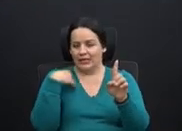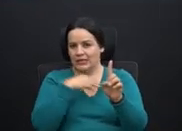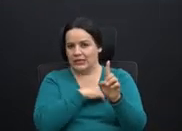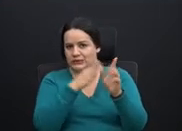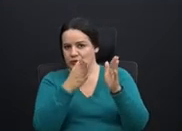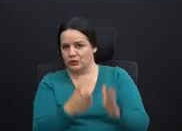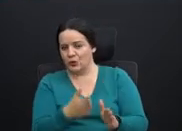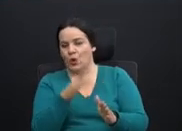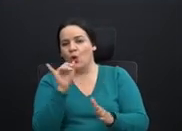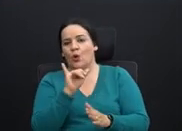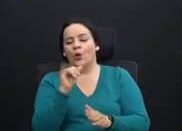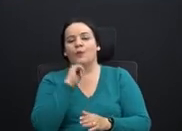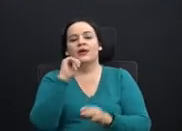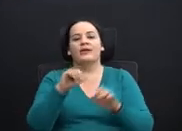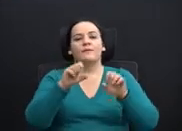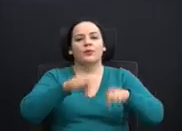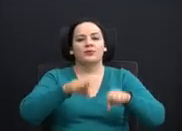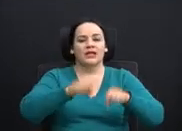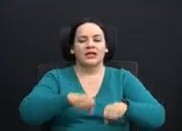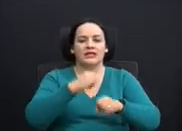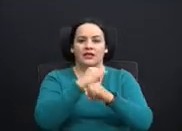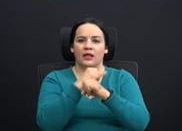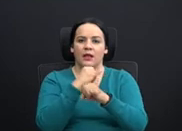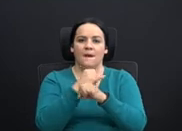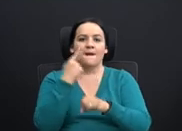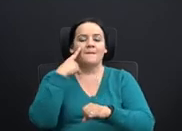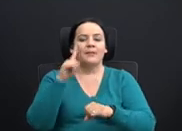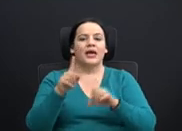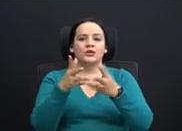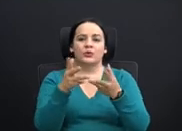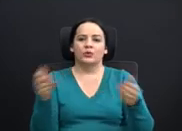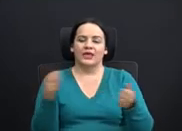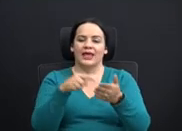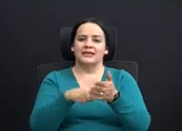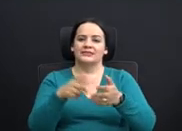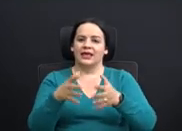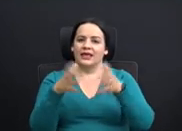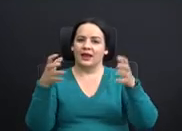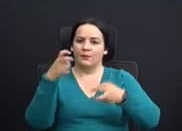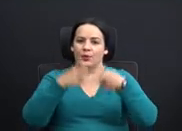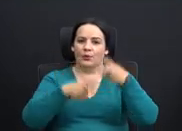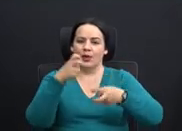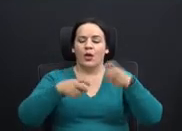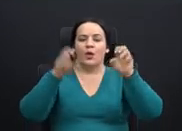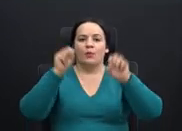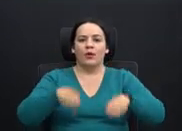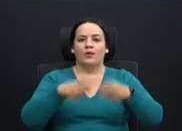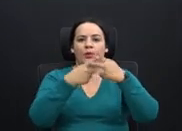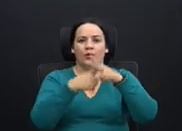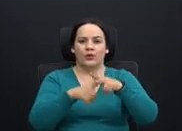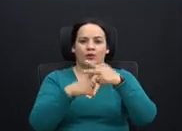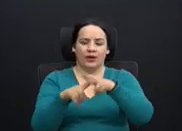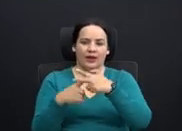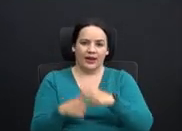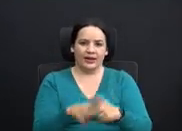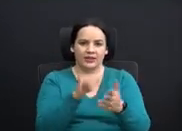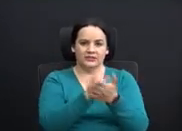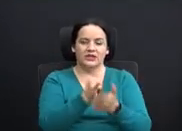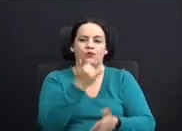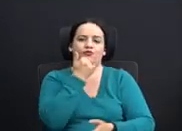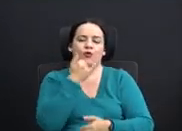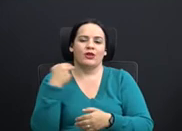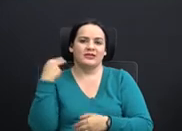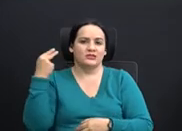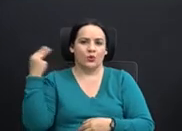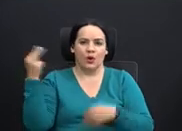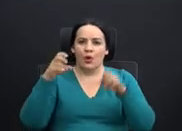como incapacidad institucional para solucionar este grave problema, podamos enmendar este error histórico y podamos